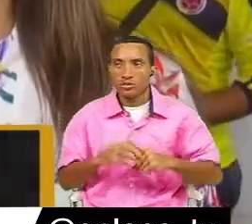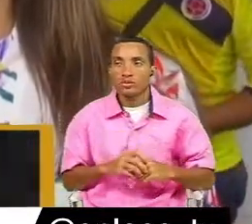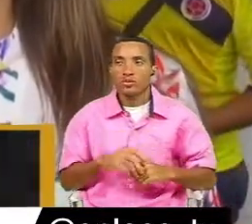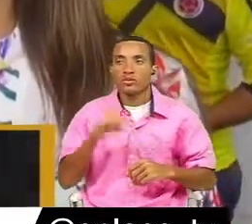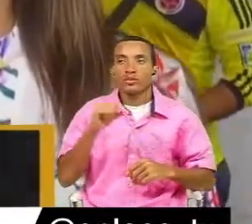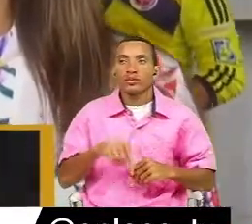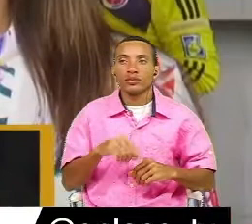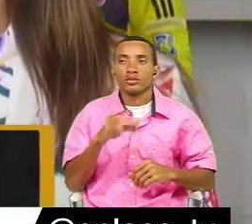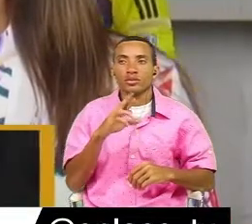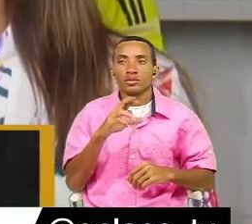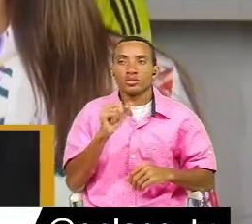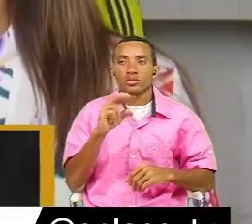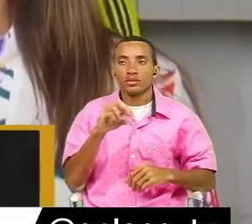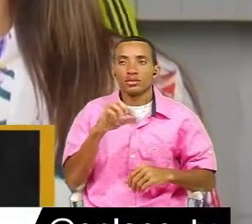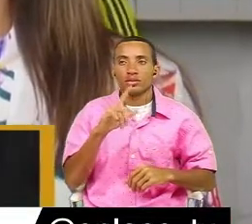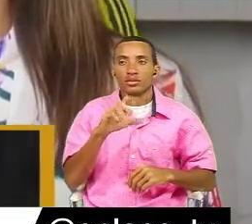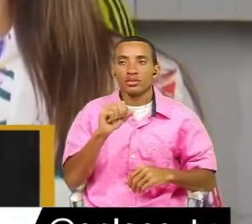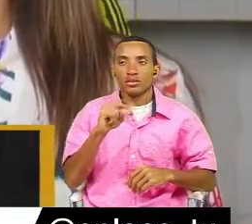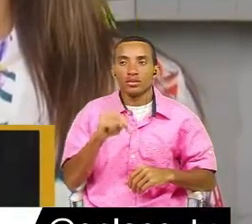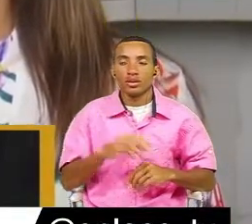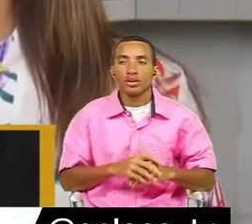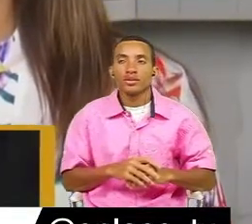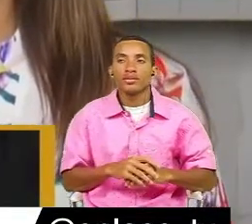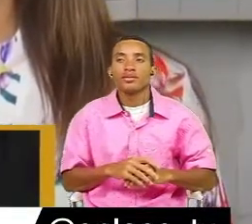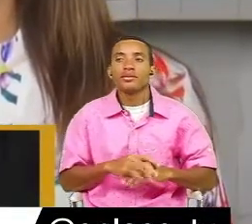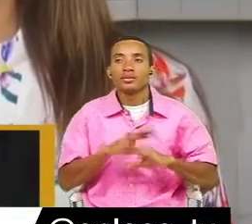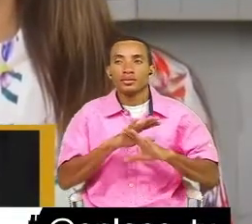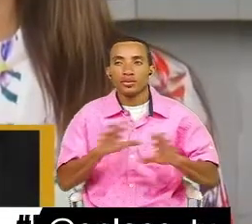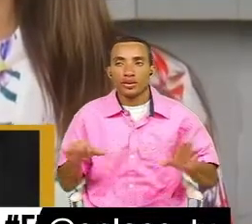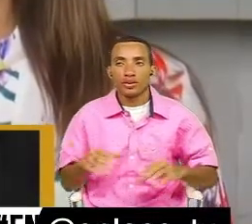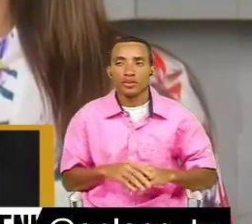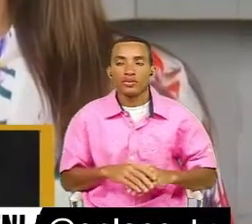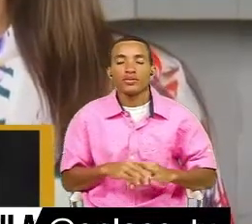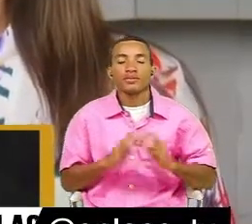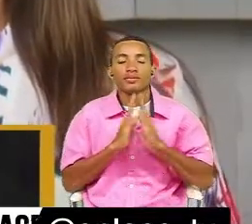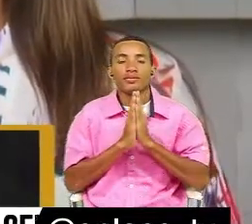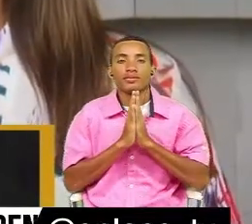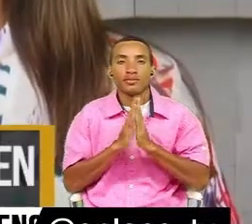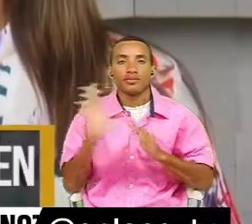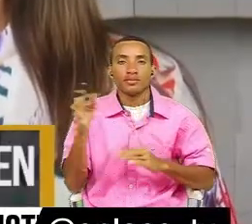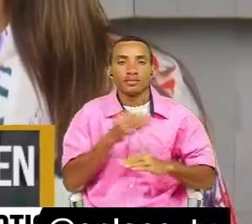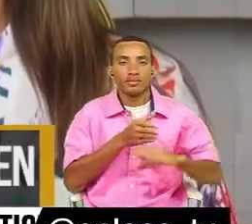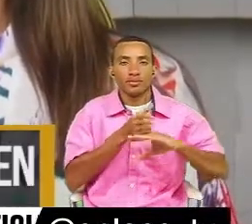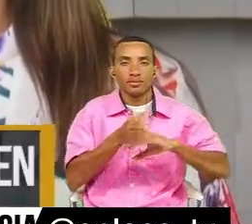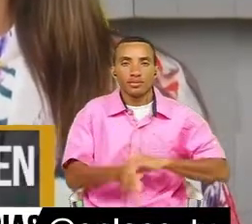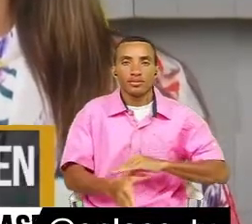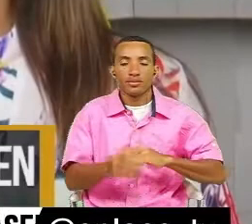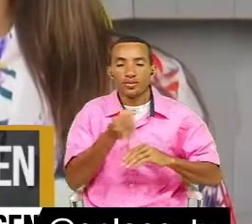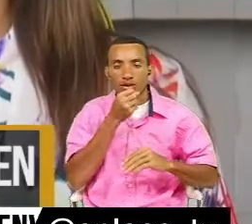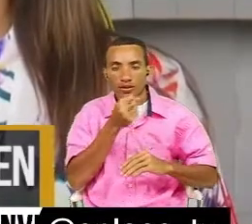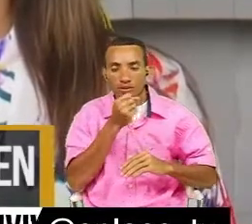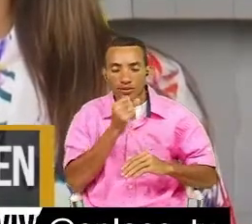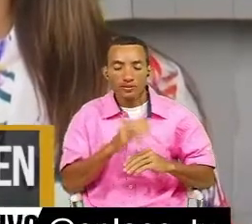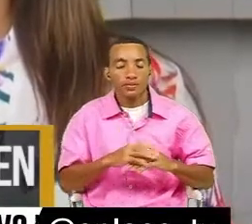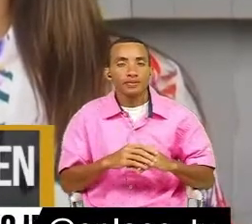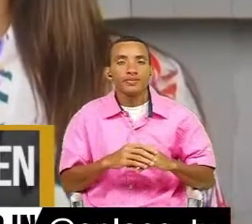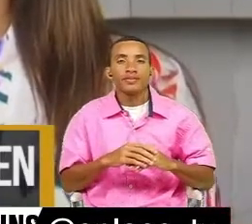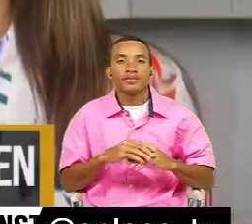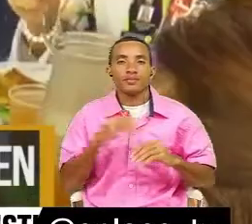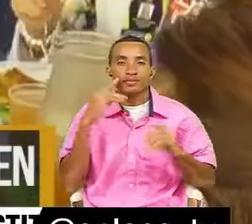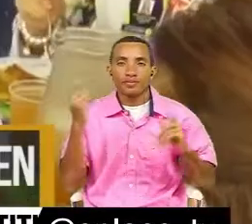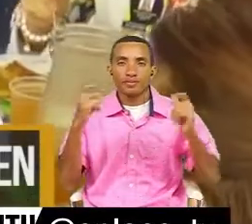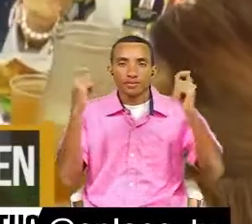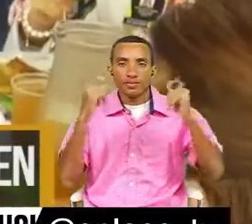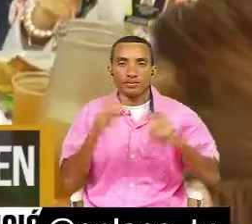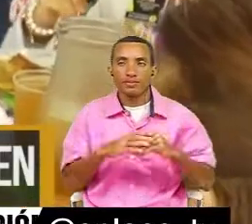la Rampla, en donde Tortugo, para precisamente pedirle a los medios que nos ayude a la promoción del evento de la